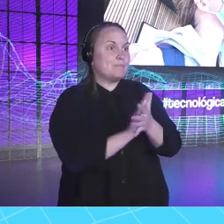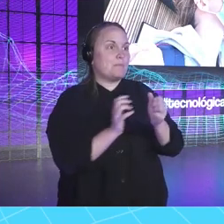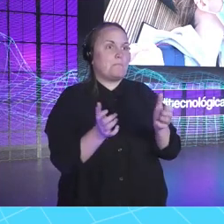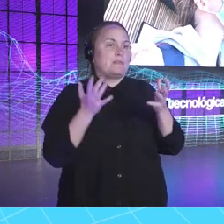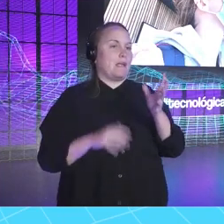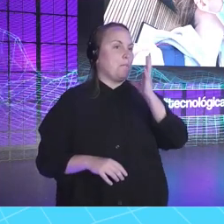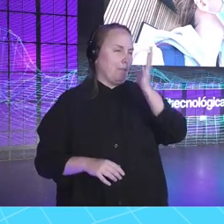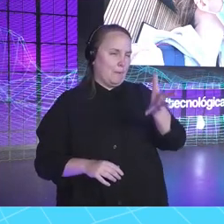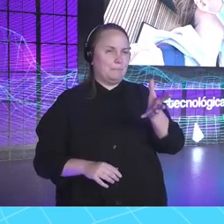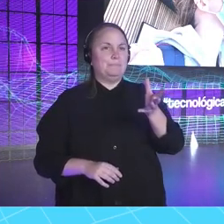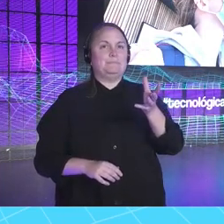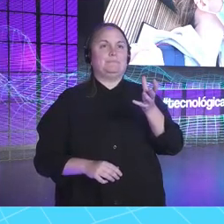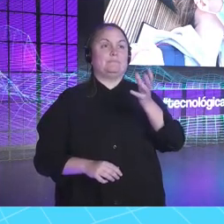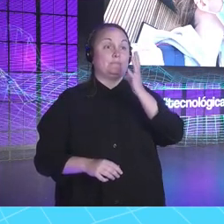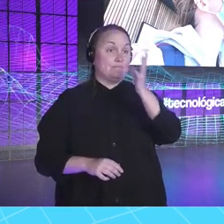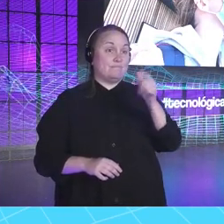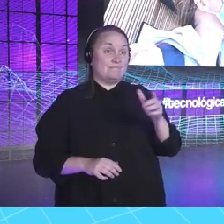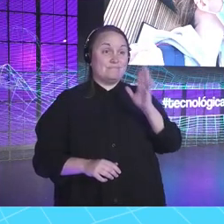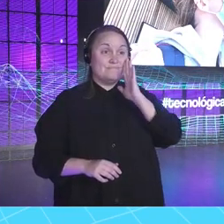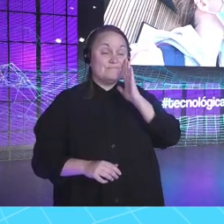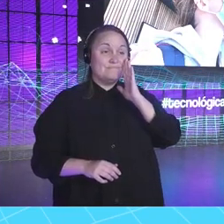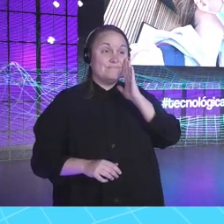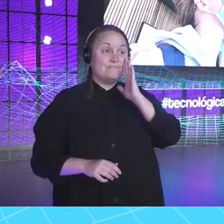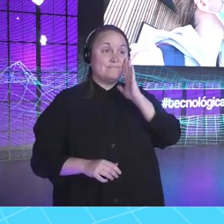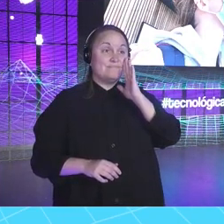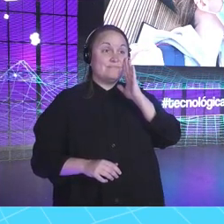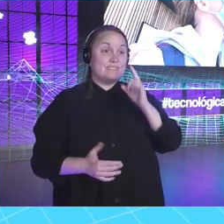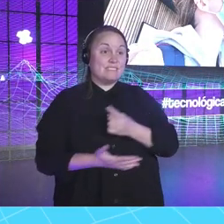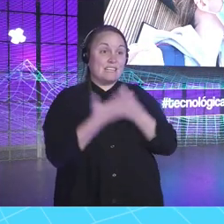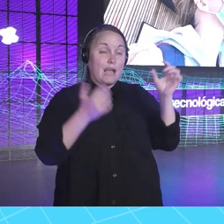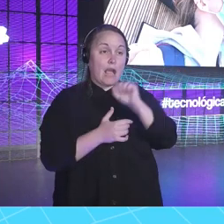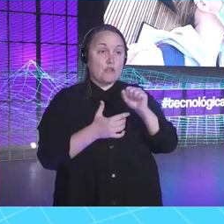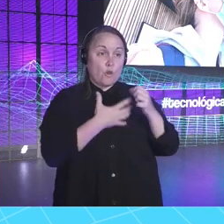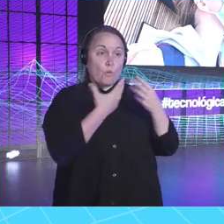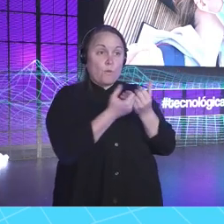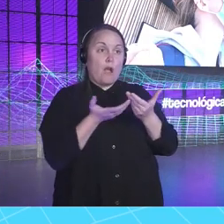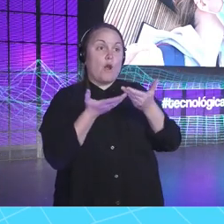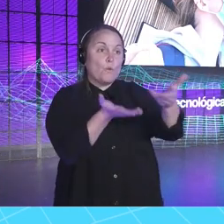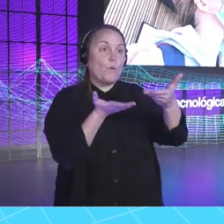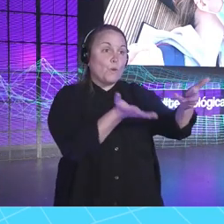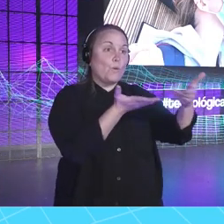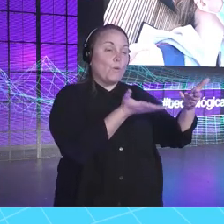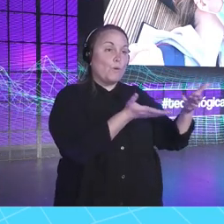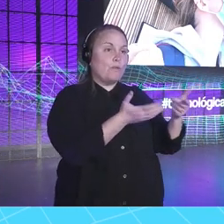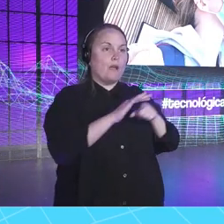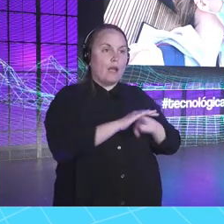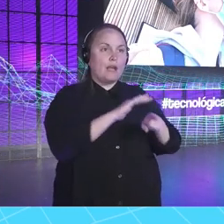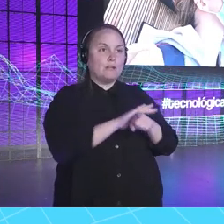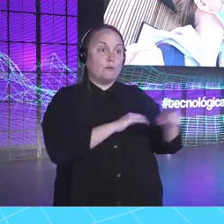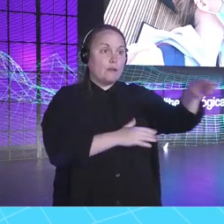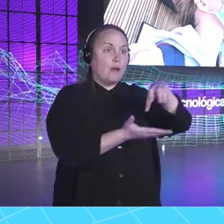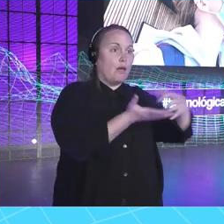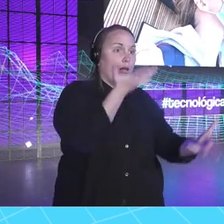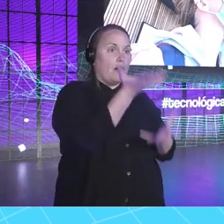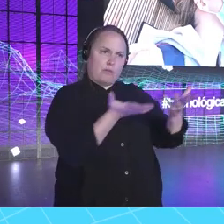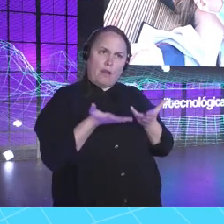pero porque llevábamos en ese momento 16 años en nuestra vida ayudando a otros y haciéndolo nosotros el gestionar la incertidumbre